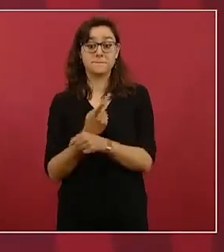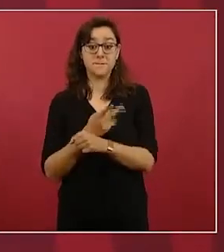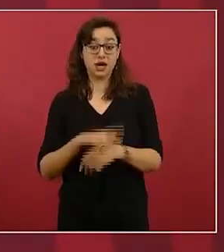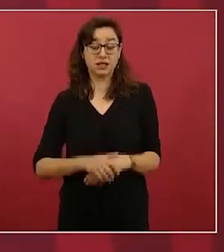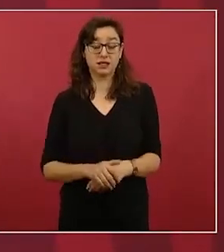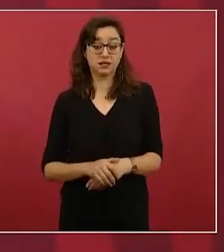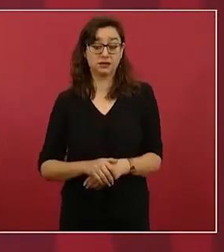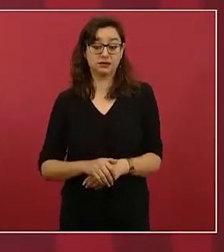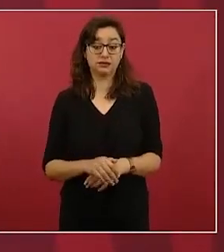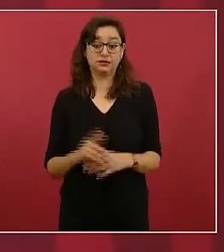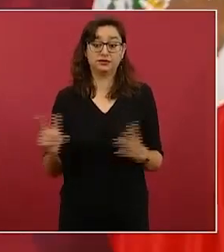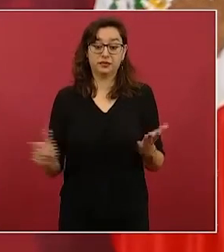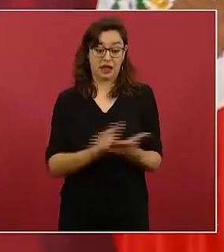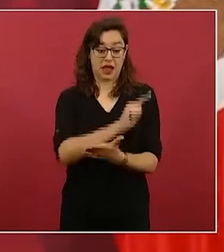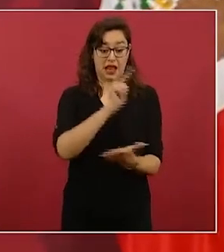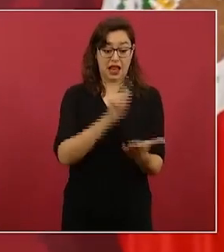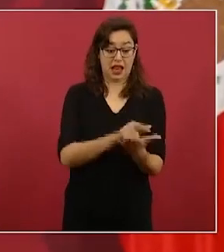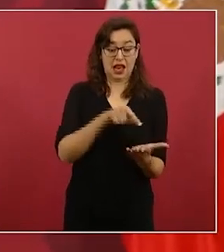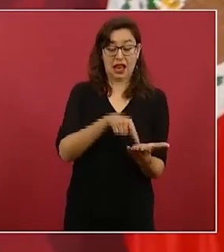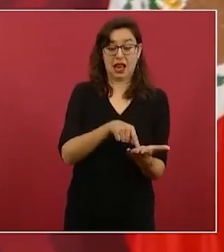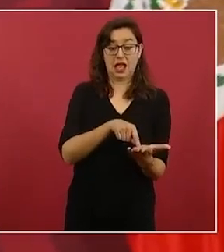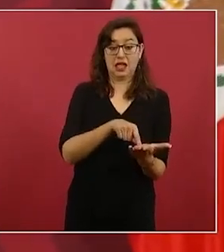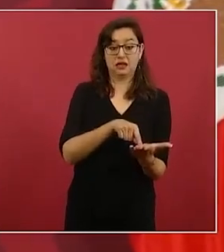está definiendo,